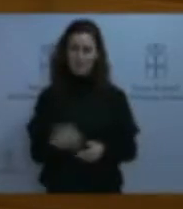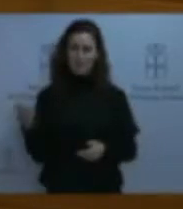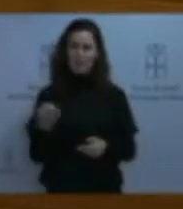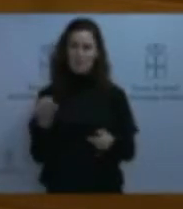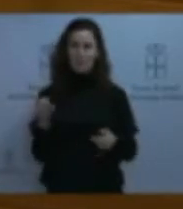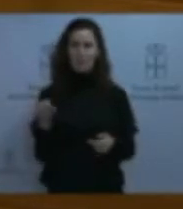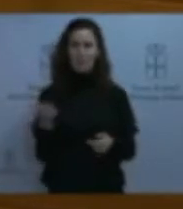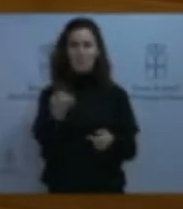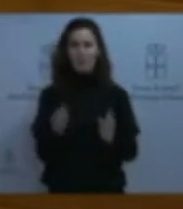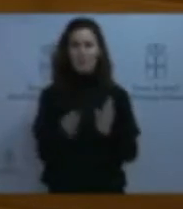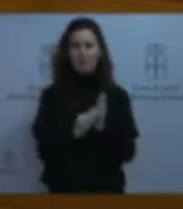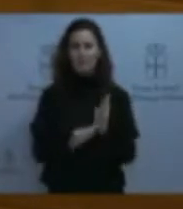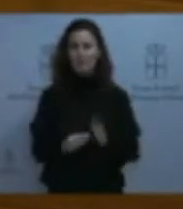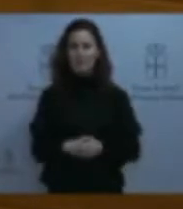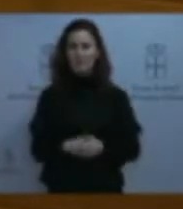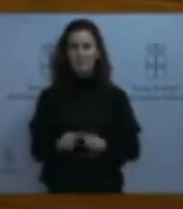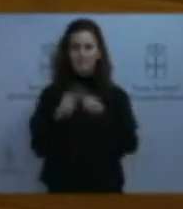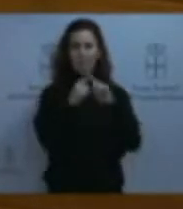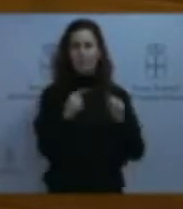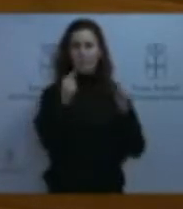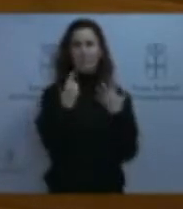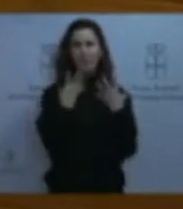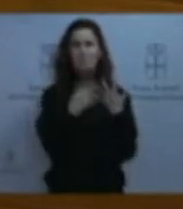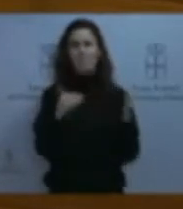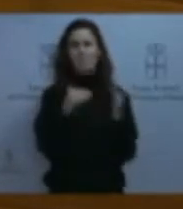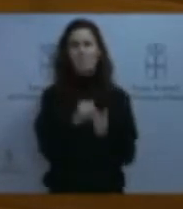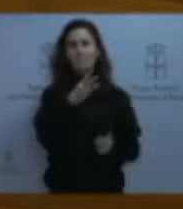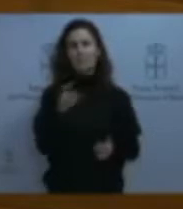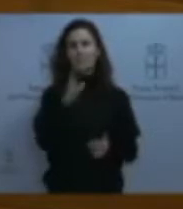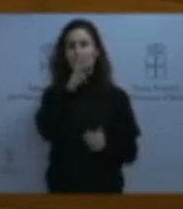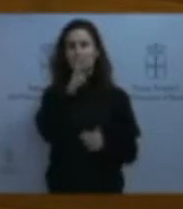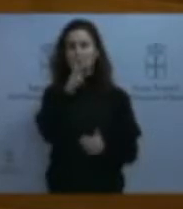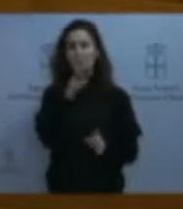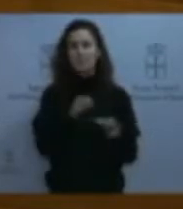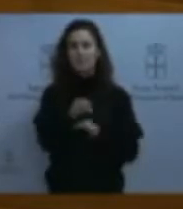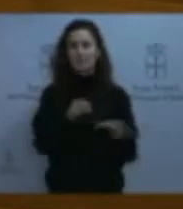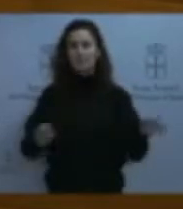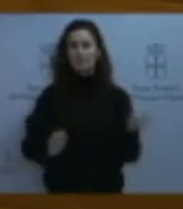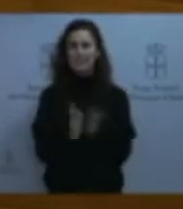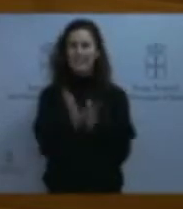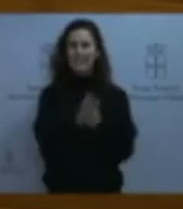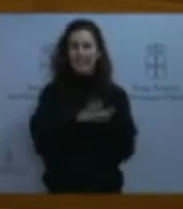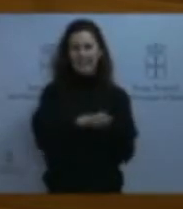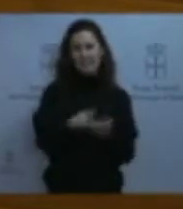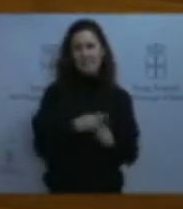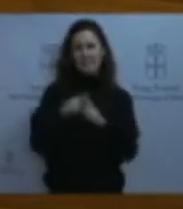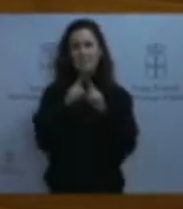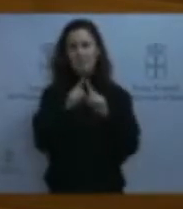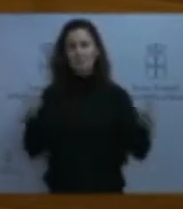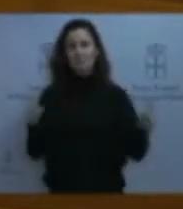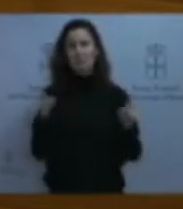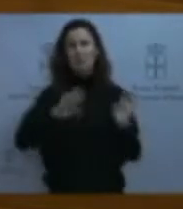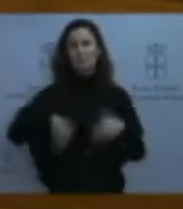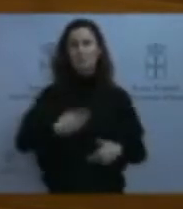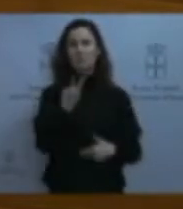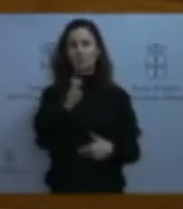Le estaba diciendo antes, hay una media de 9.300 hectáreas quemadas de media anual en los últimos 20 años.